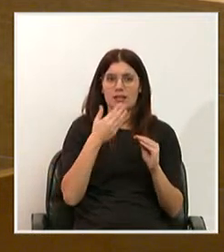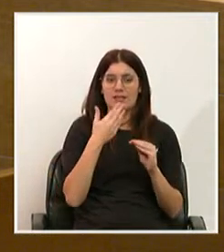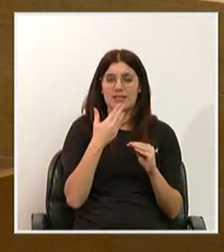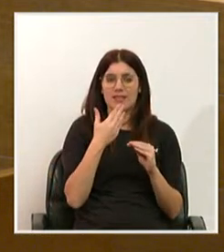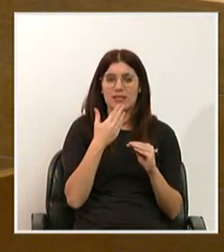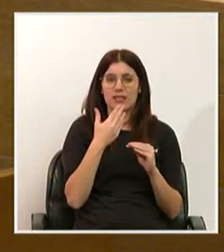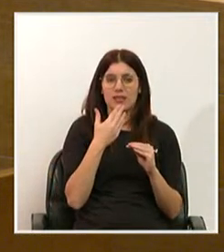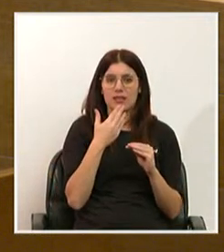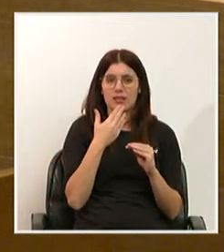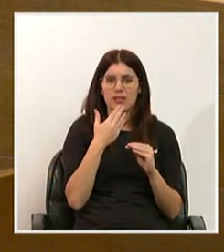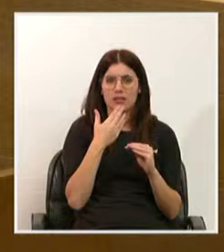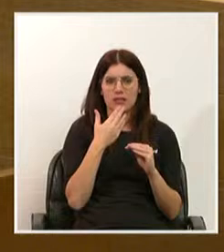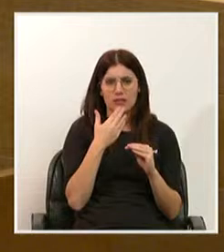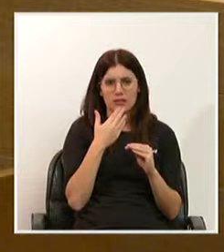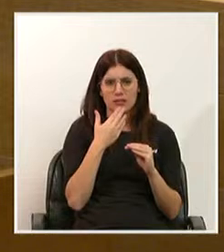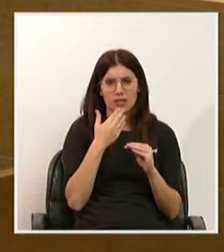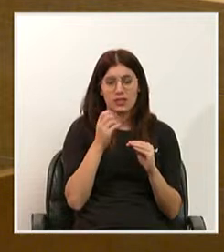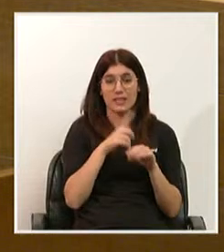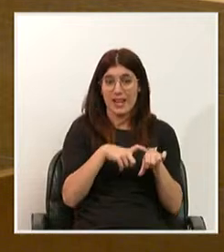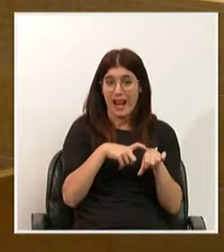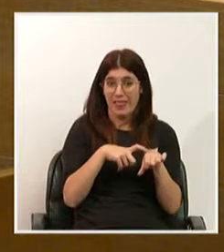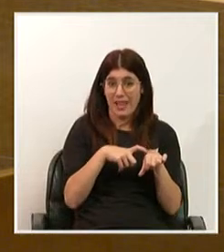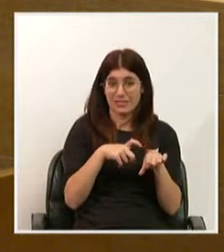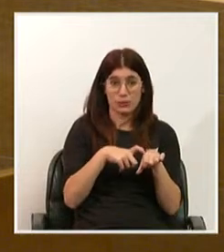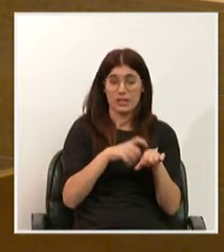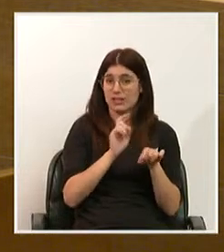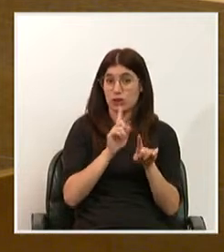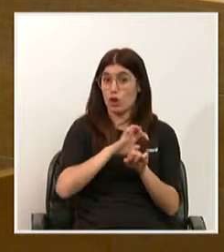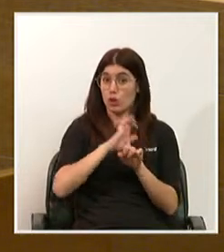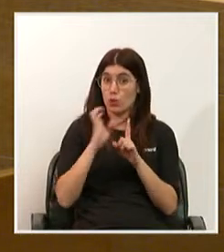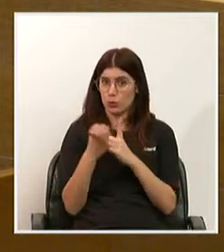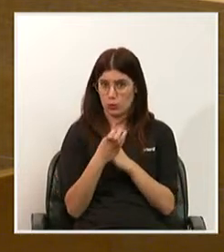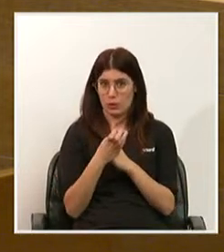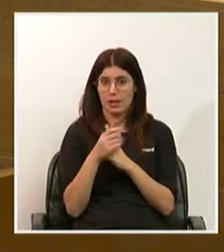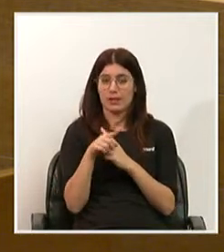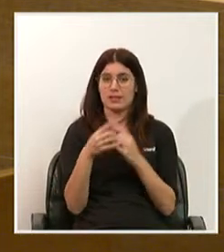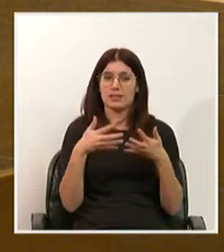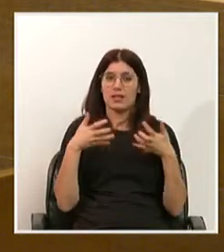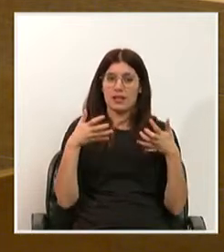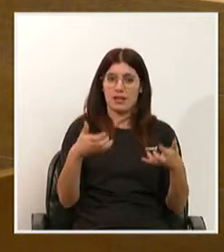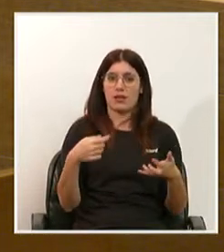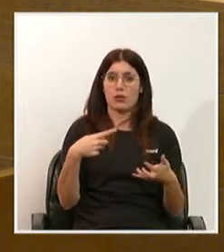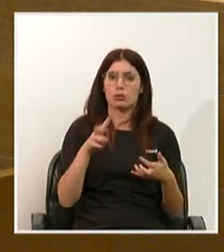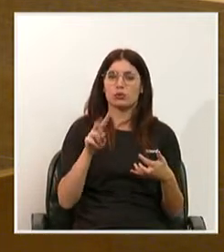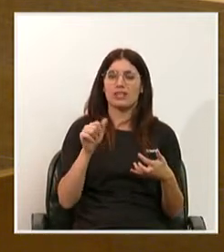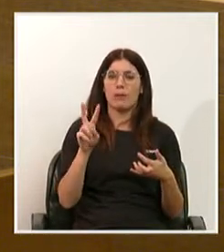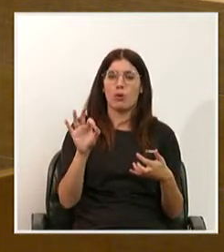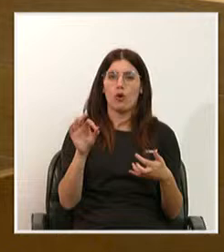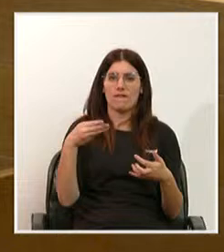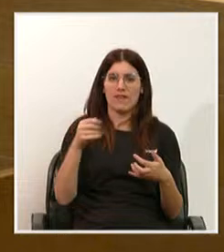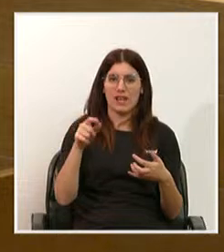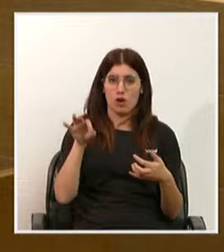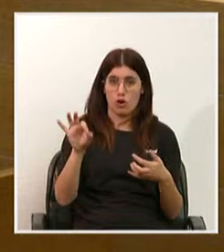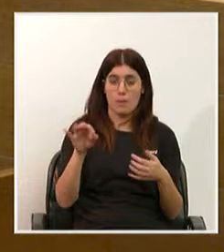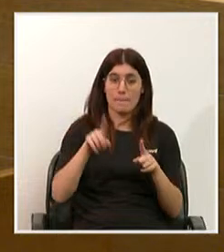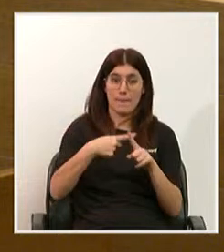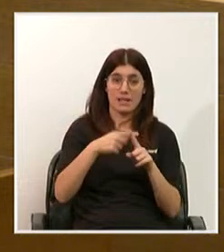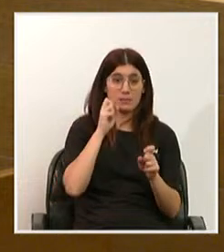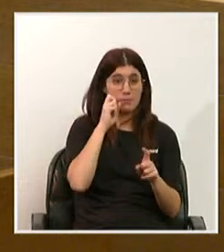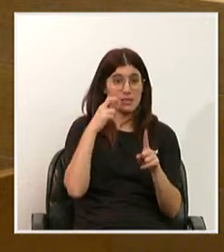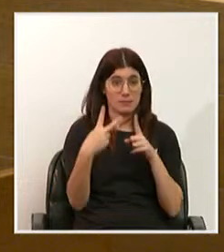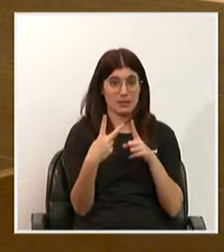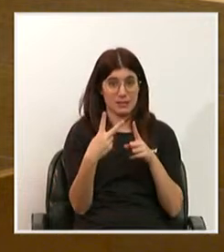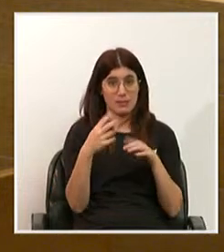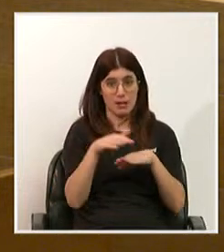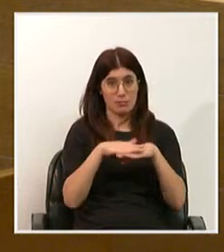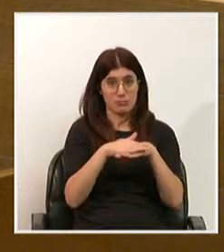razas ni siquiera las etnias sino a las culturas esta frase de Gustavo bueno junto con la perspectiva sustancialista que